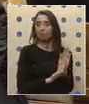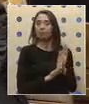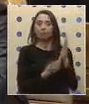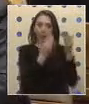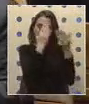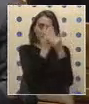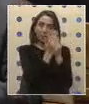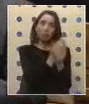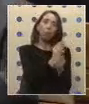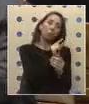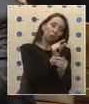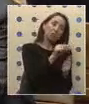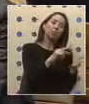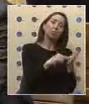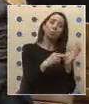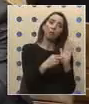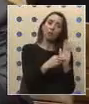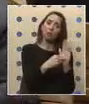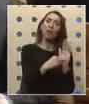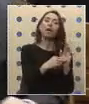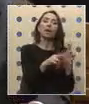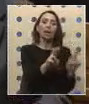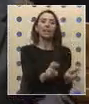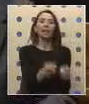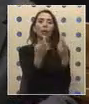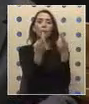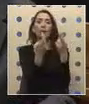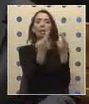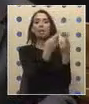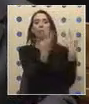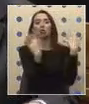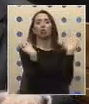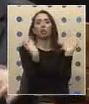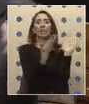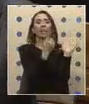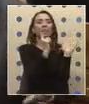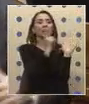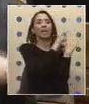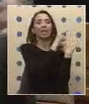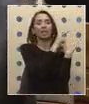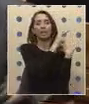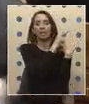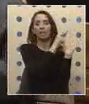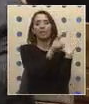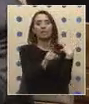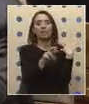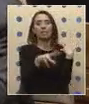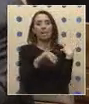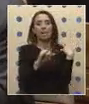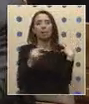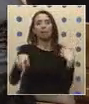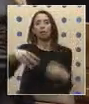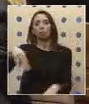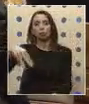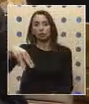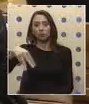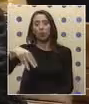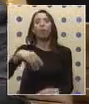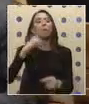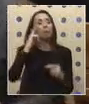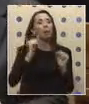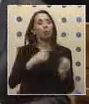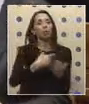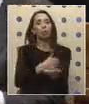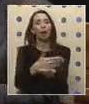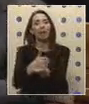parte del problema, que es decir, recuperemos un poco las facultades de la Seremi y de los municipios para poder planificar y